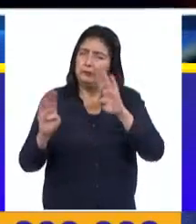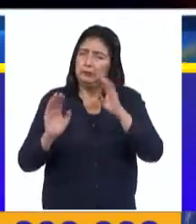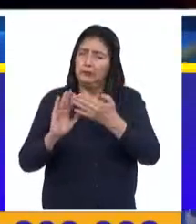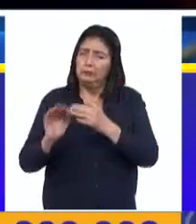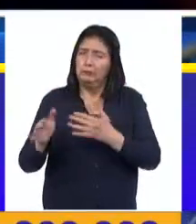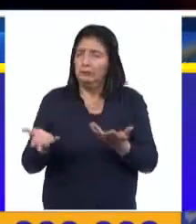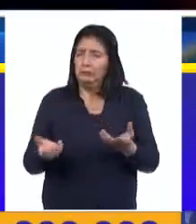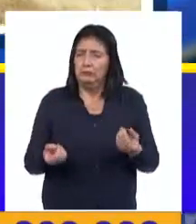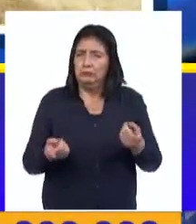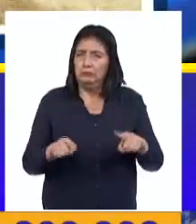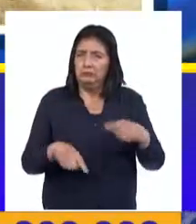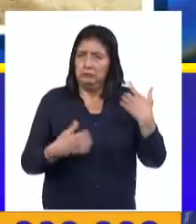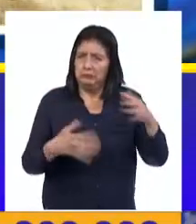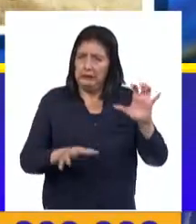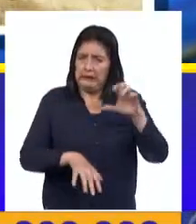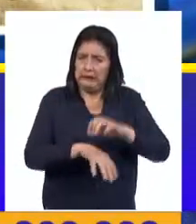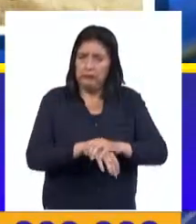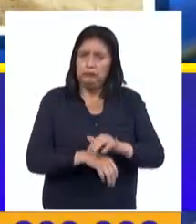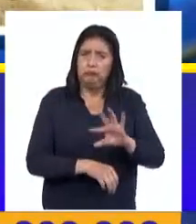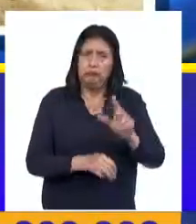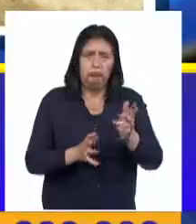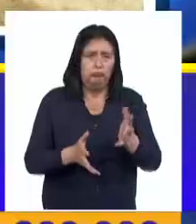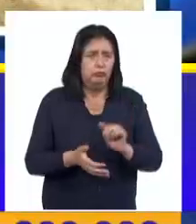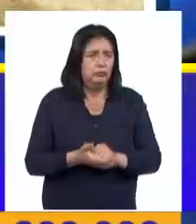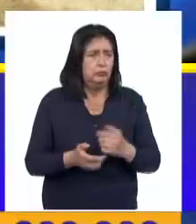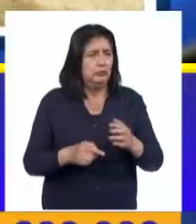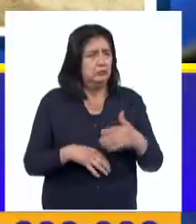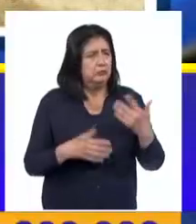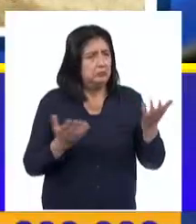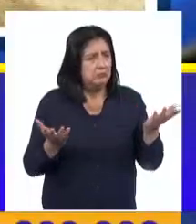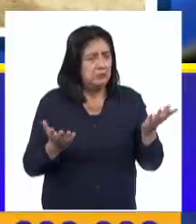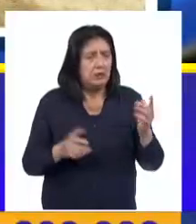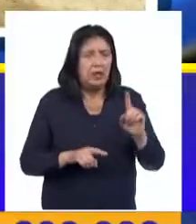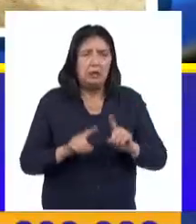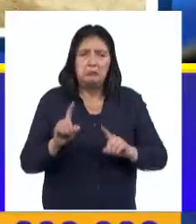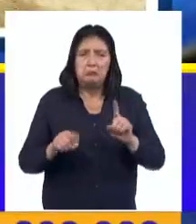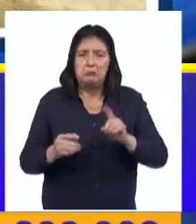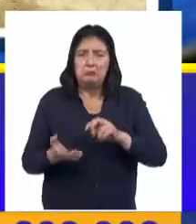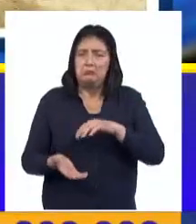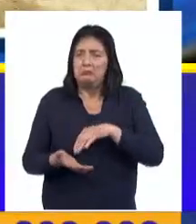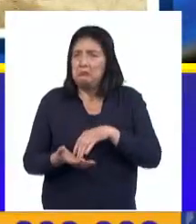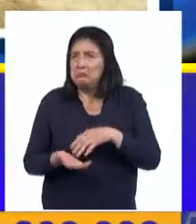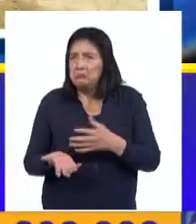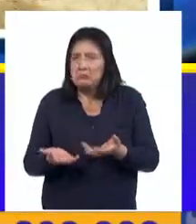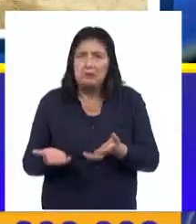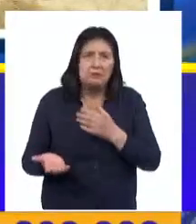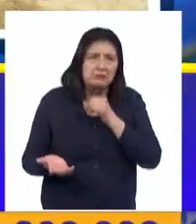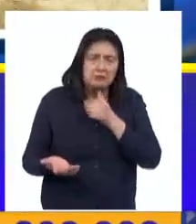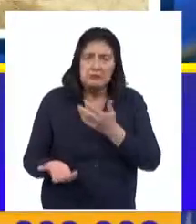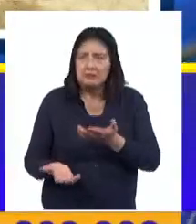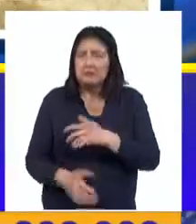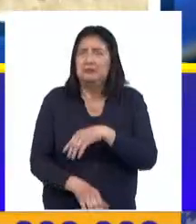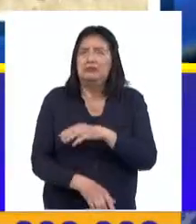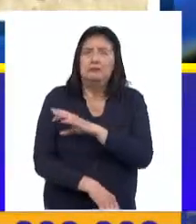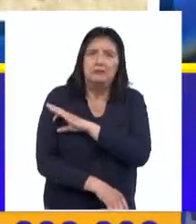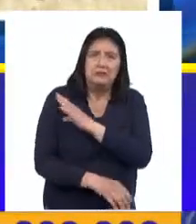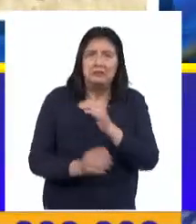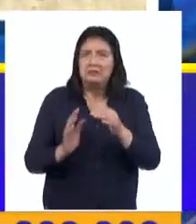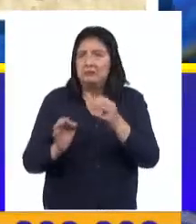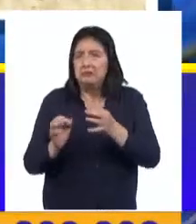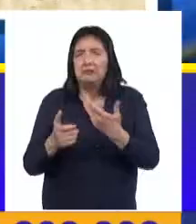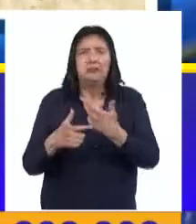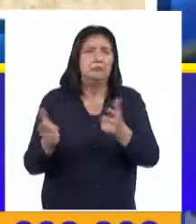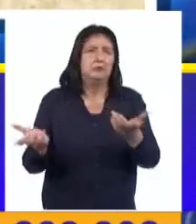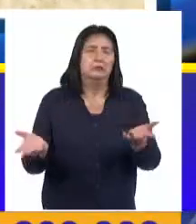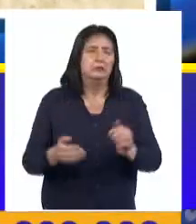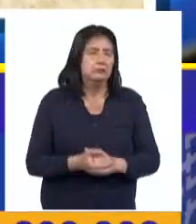es cuando se les captura a estos delincuentes y por alguna falencia de los operadores de justicia en su conjunto son